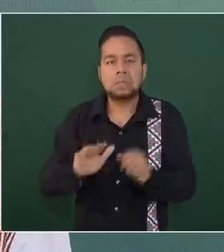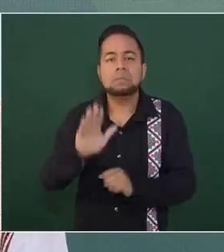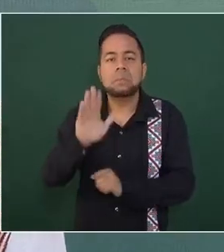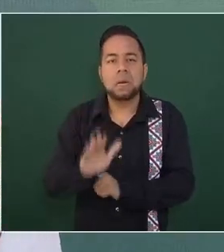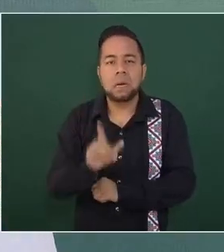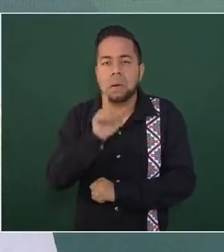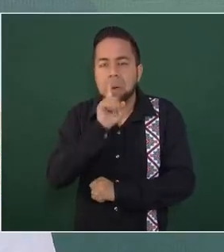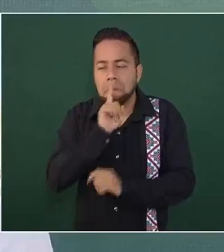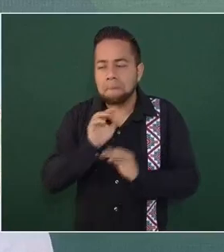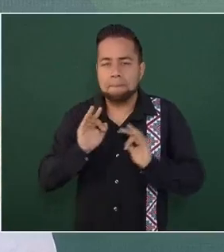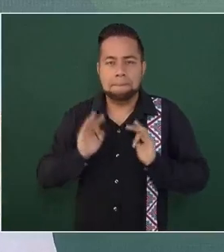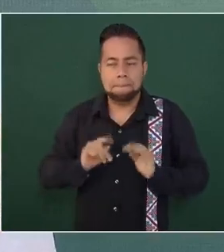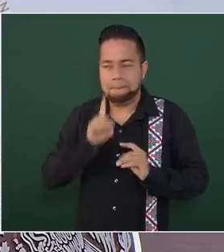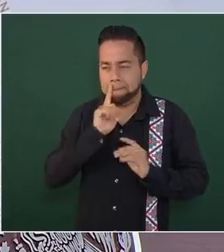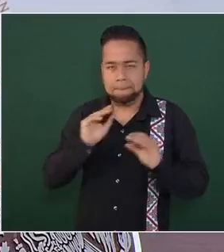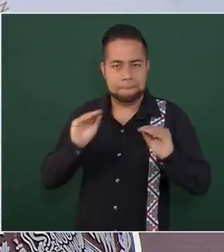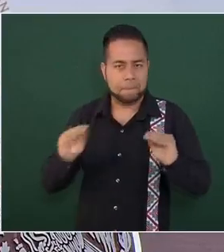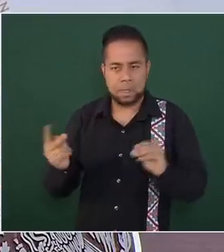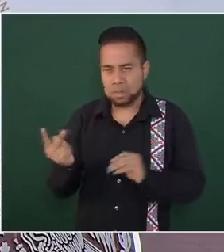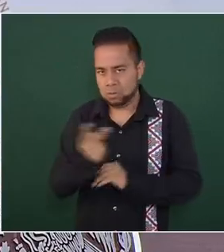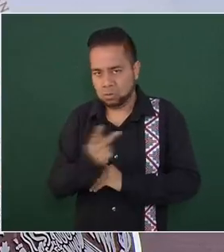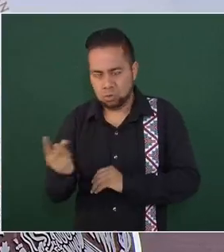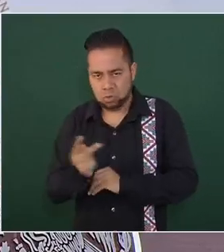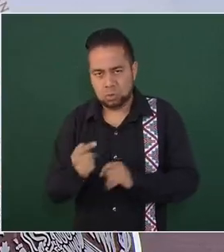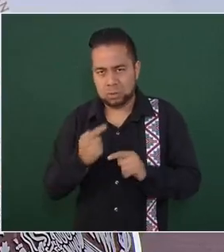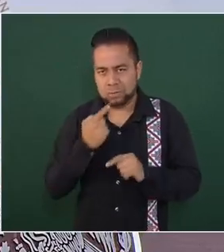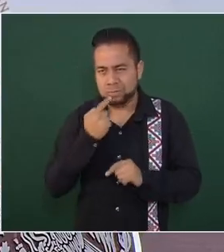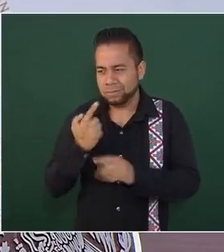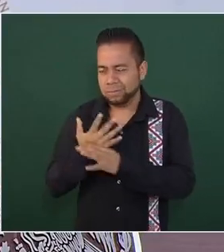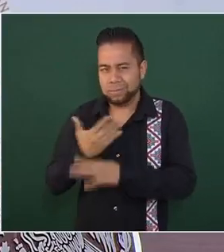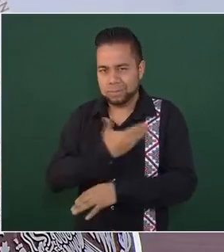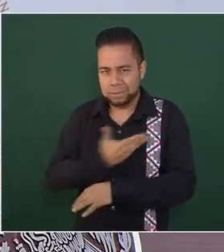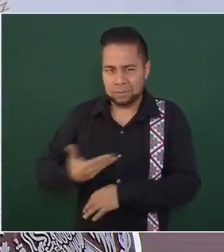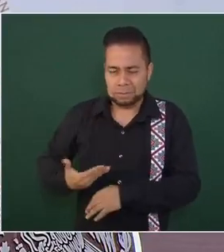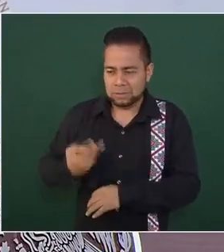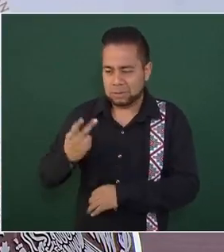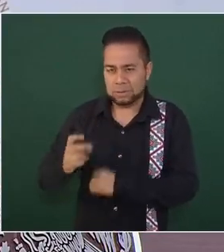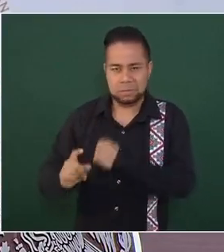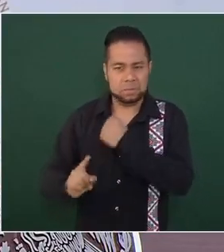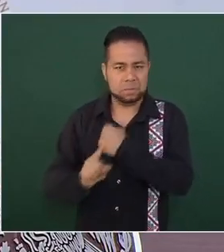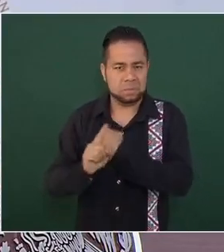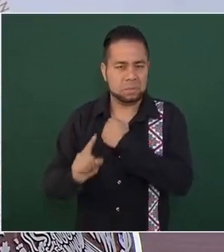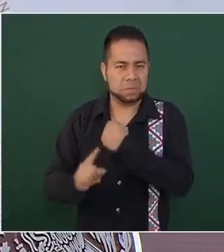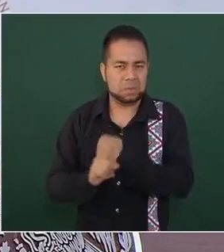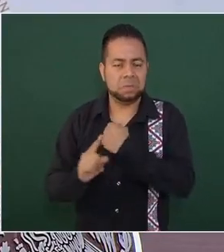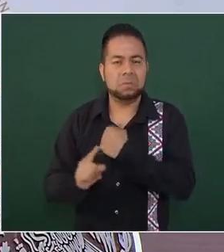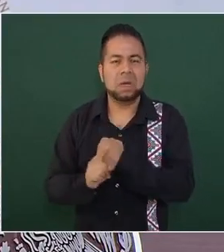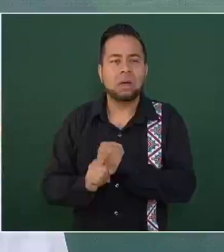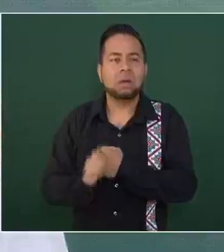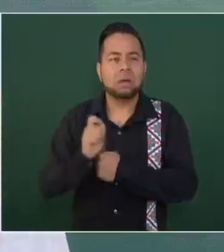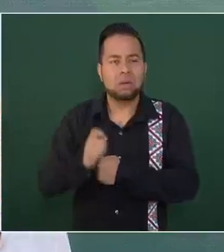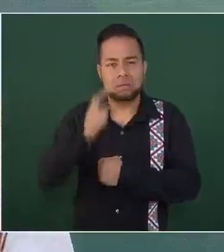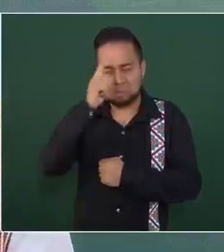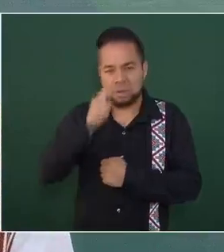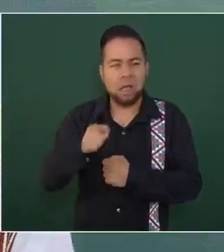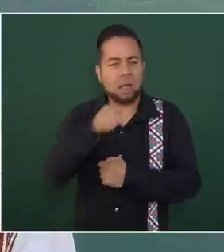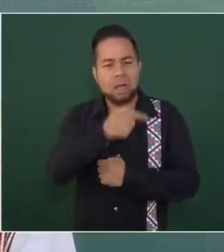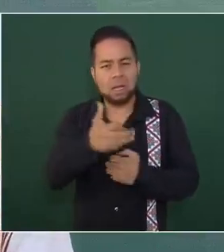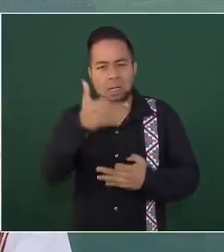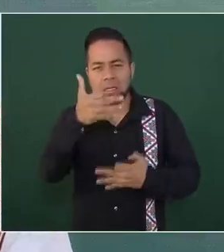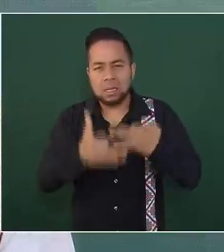como lo comentó el presidente toda vez que este conflicto ha venido dirimiéndose en el tribunal